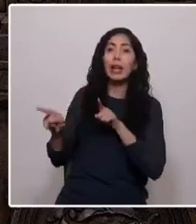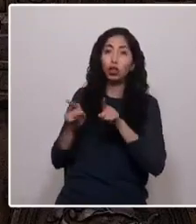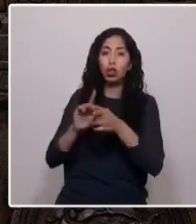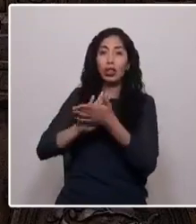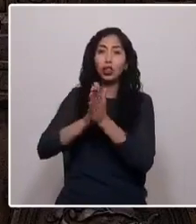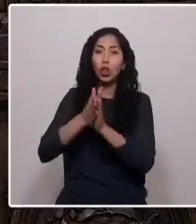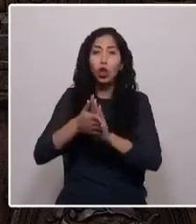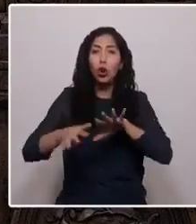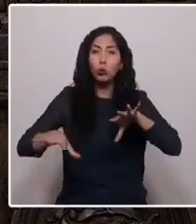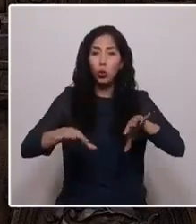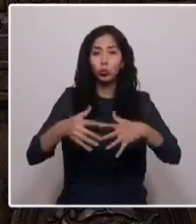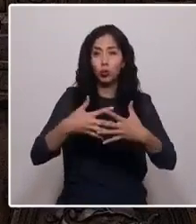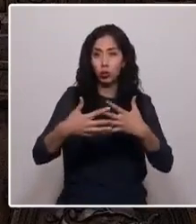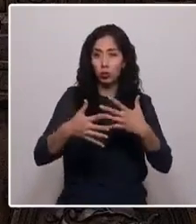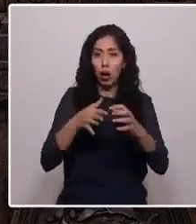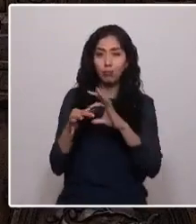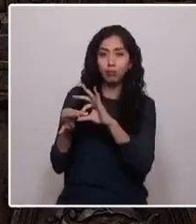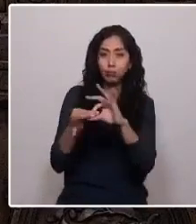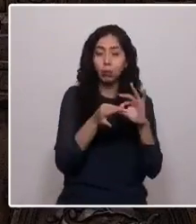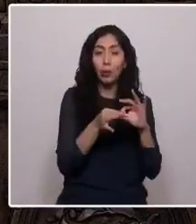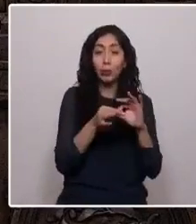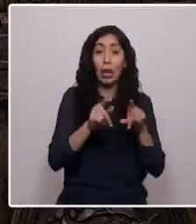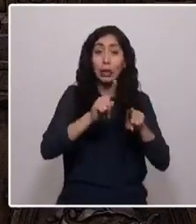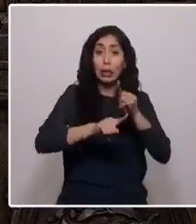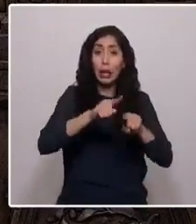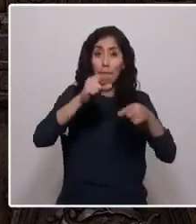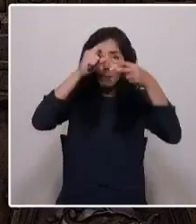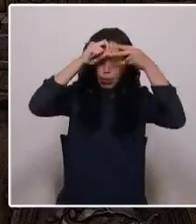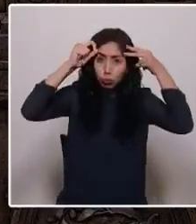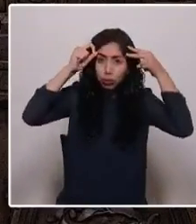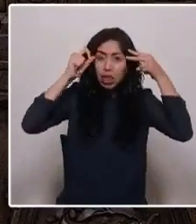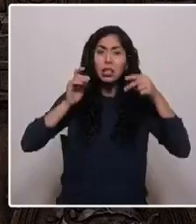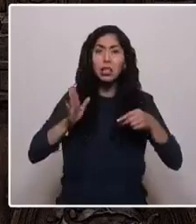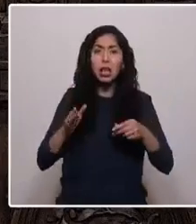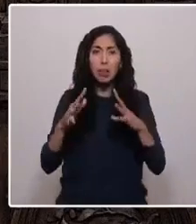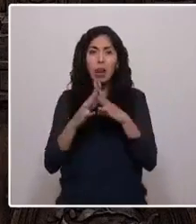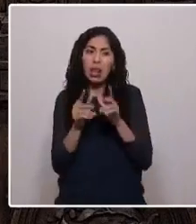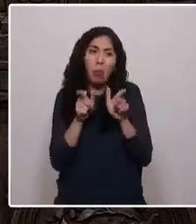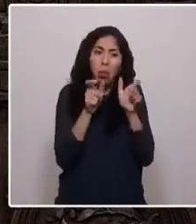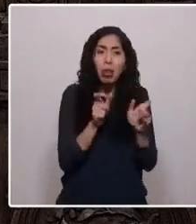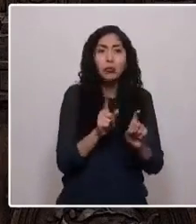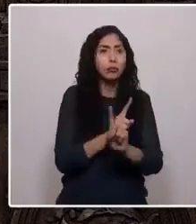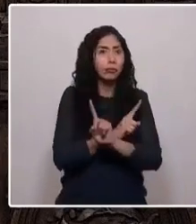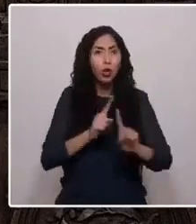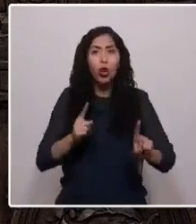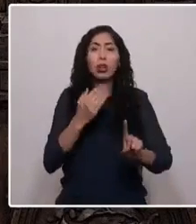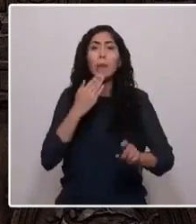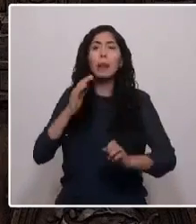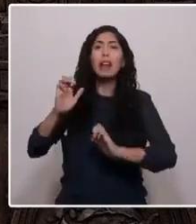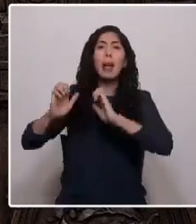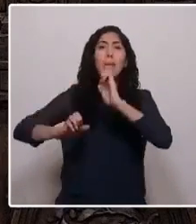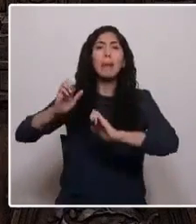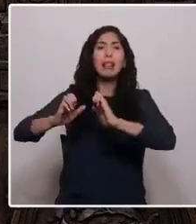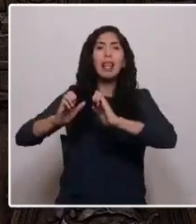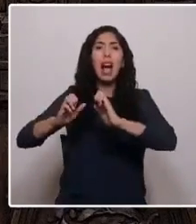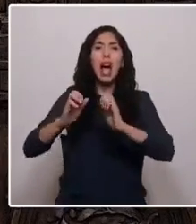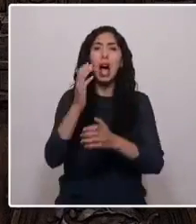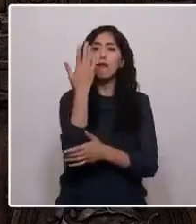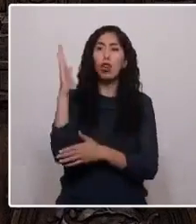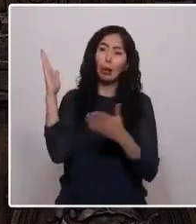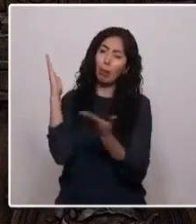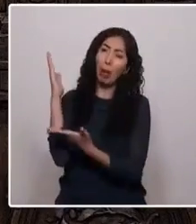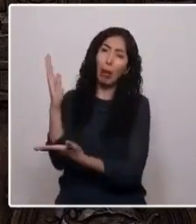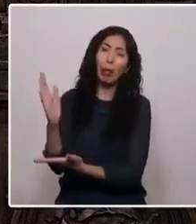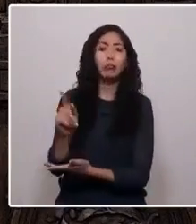puede seguir militarizada y las forestales no pueden seguir depredando nuestros bosques vamos que vuelva a fluir libre el cautín